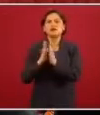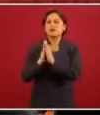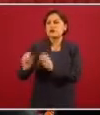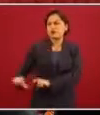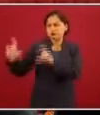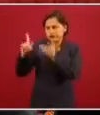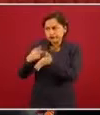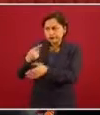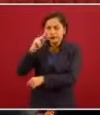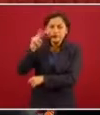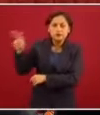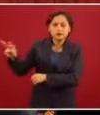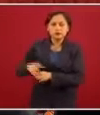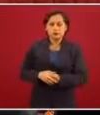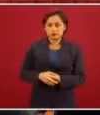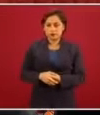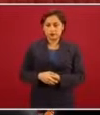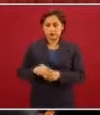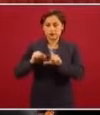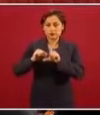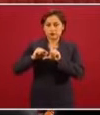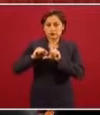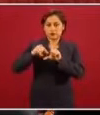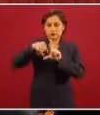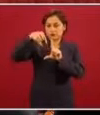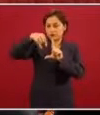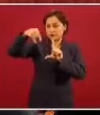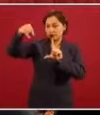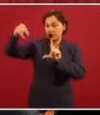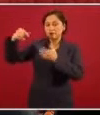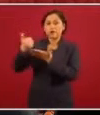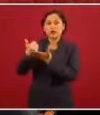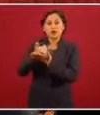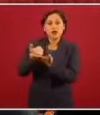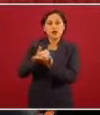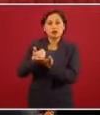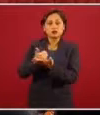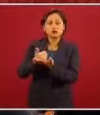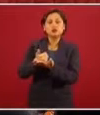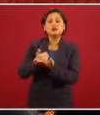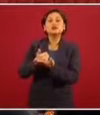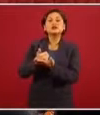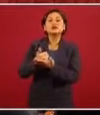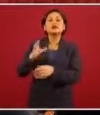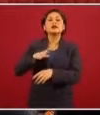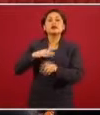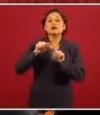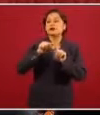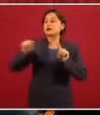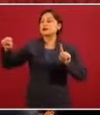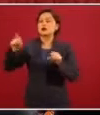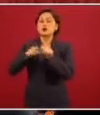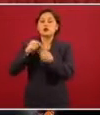favor. Es una de barras azules con una línea verde. Me